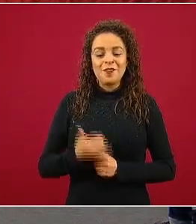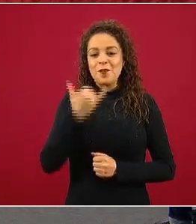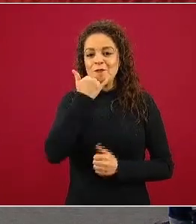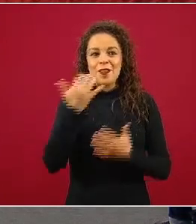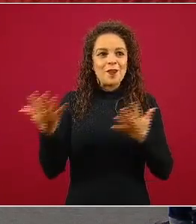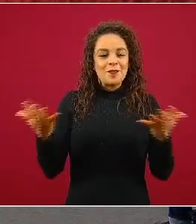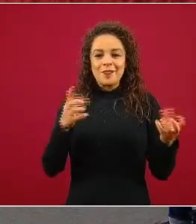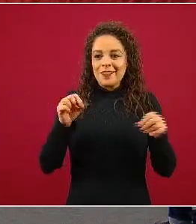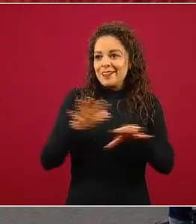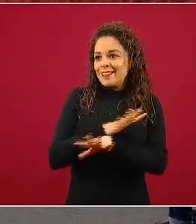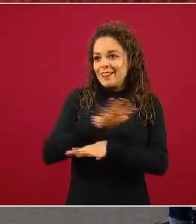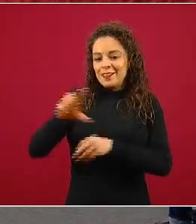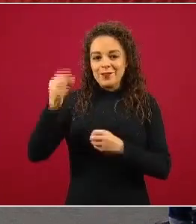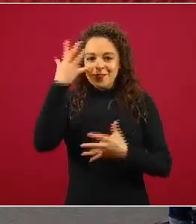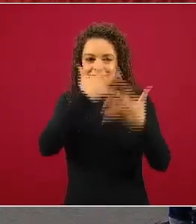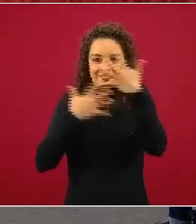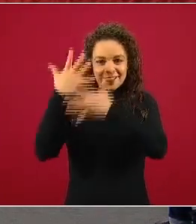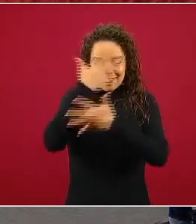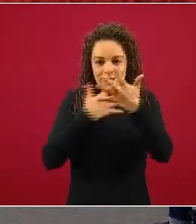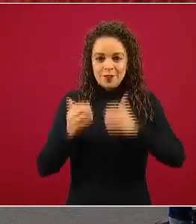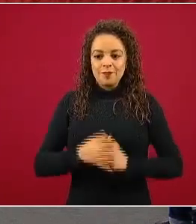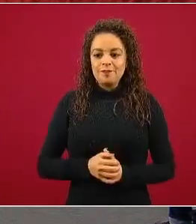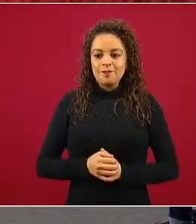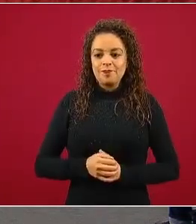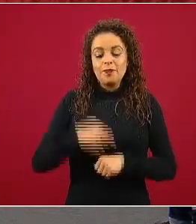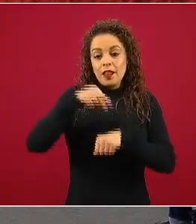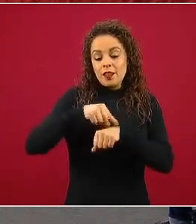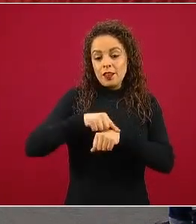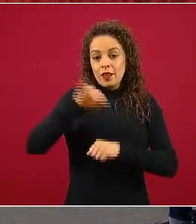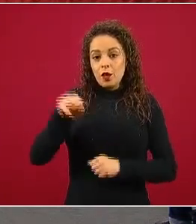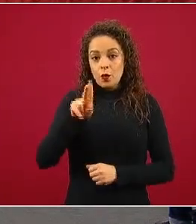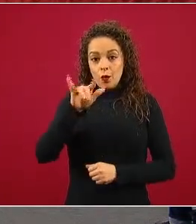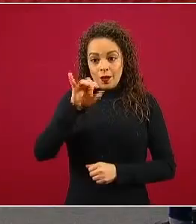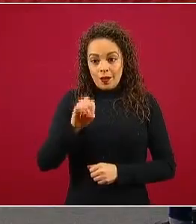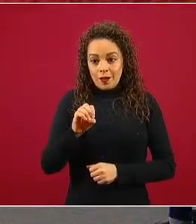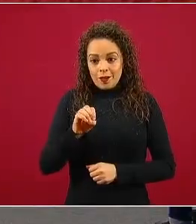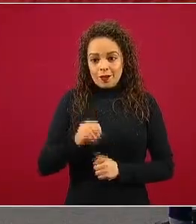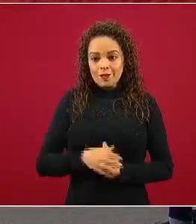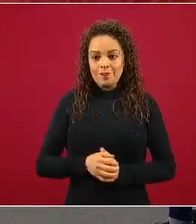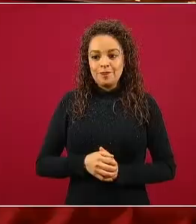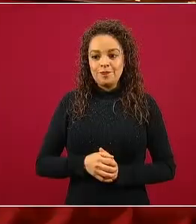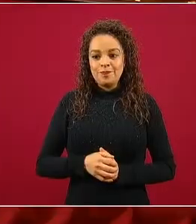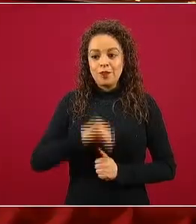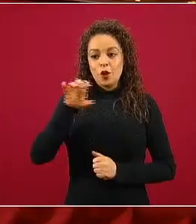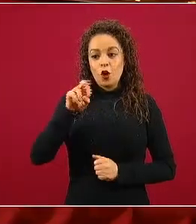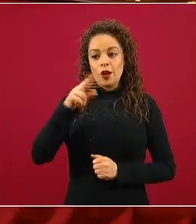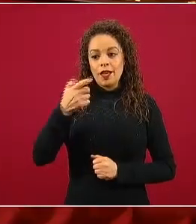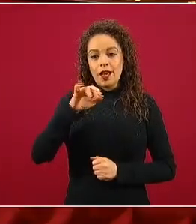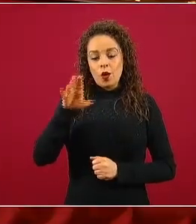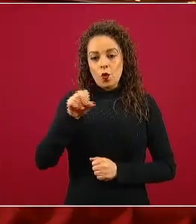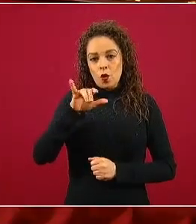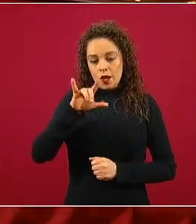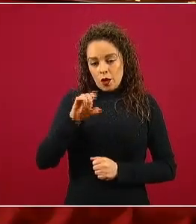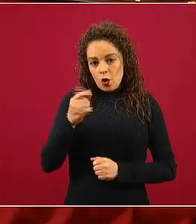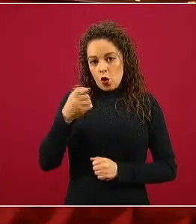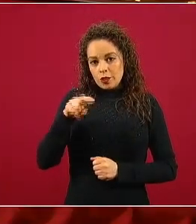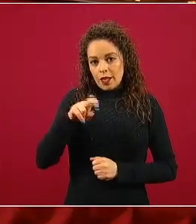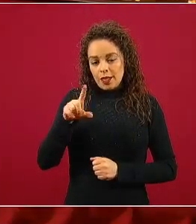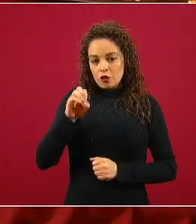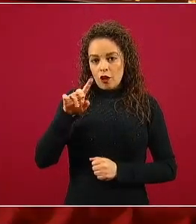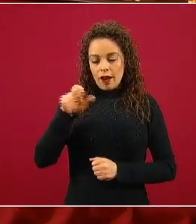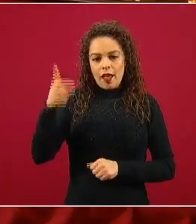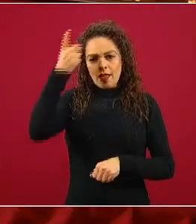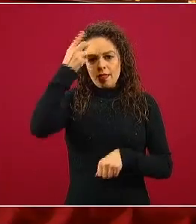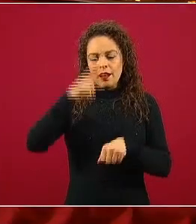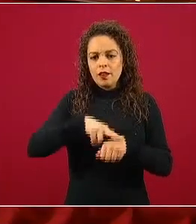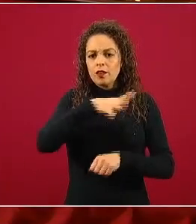me la cambian. Y el doctor Julio, ya ven, ya le iba a cambiar de nombre, Jorge Julio González Solvera, quien es